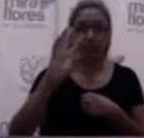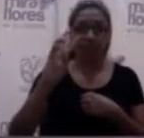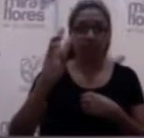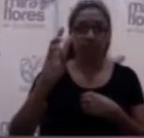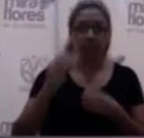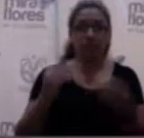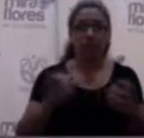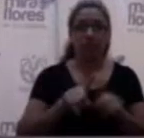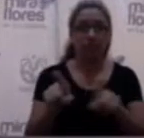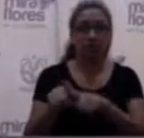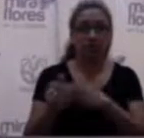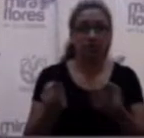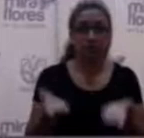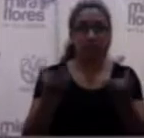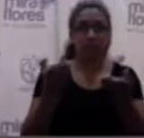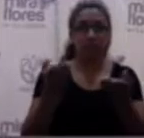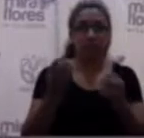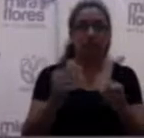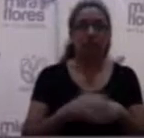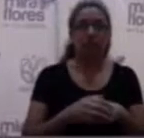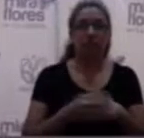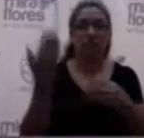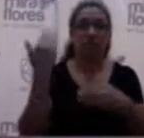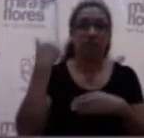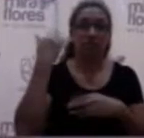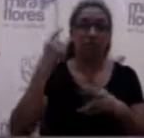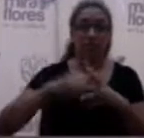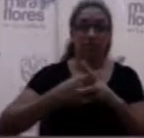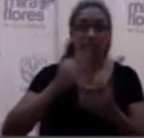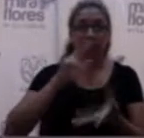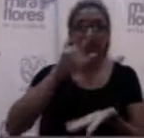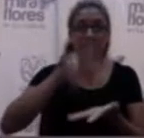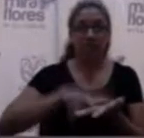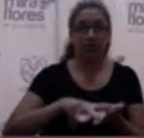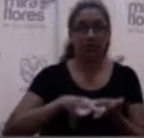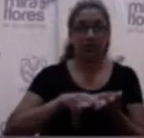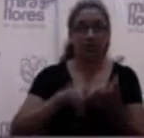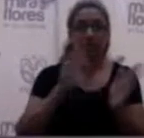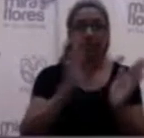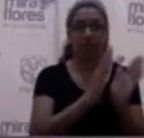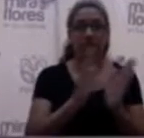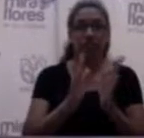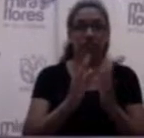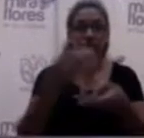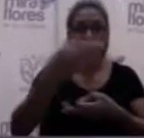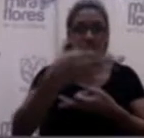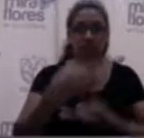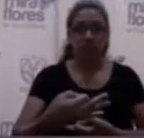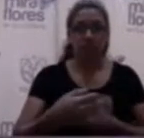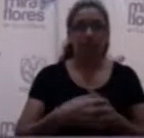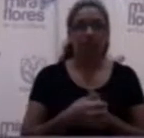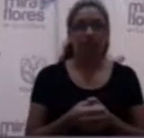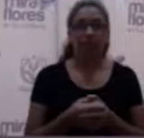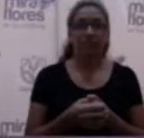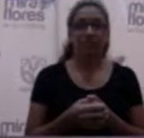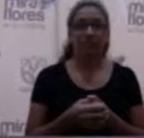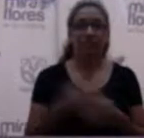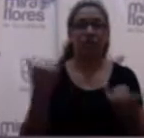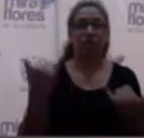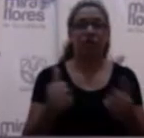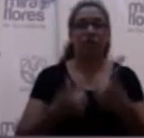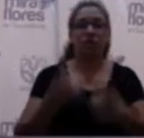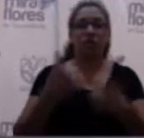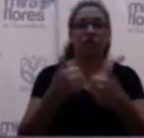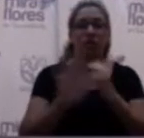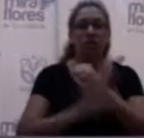1.081.655.36, es decir, ha subido ligeramente respecto a lo que inicialmente se había aprobado en el proceso del presupuesto participativo. ¿Cuáles